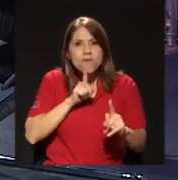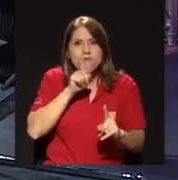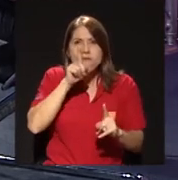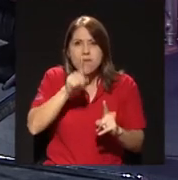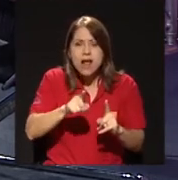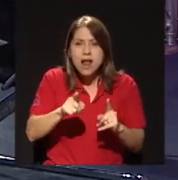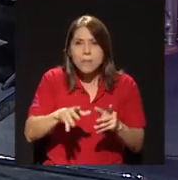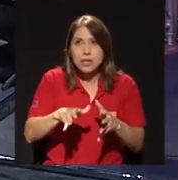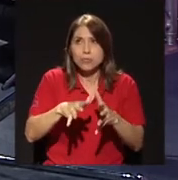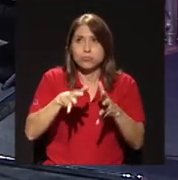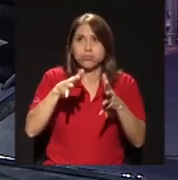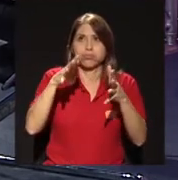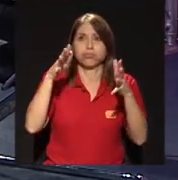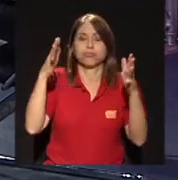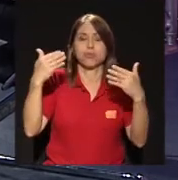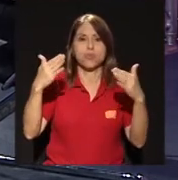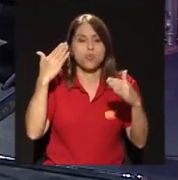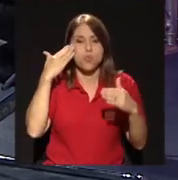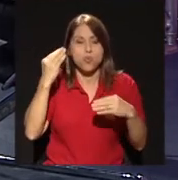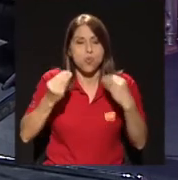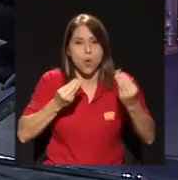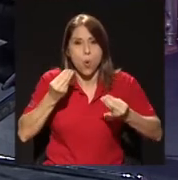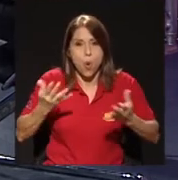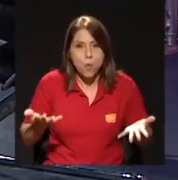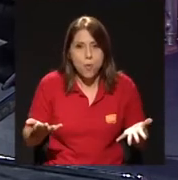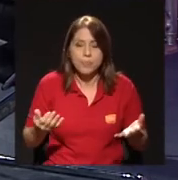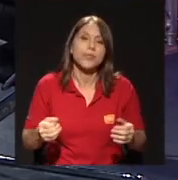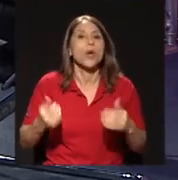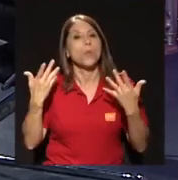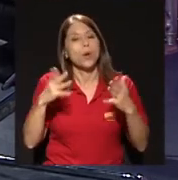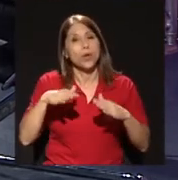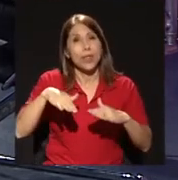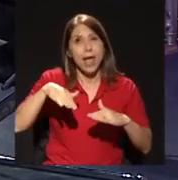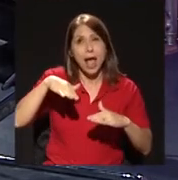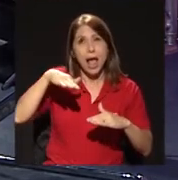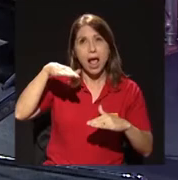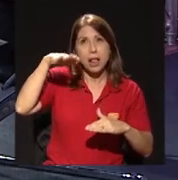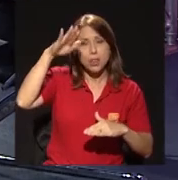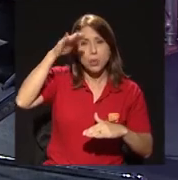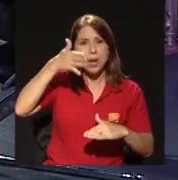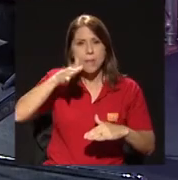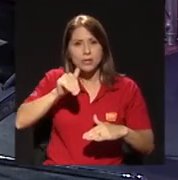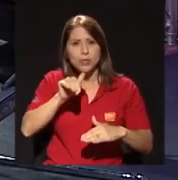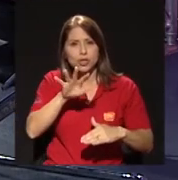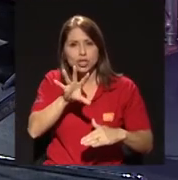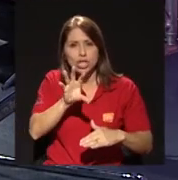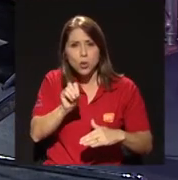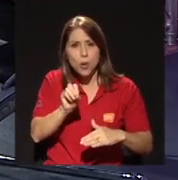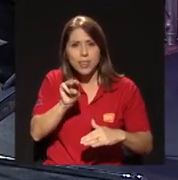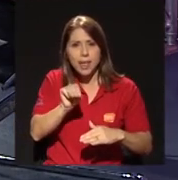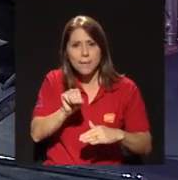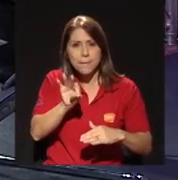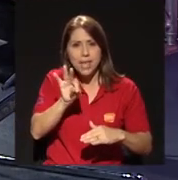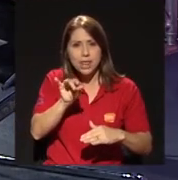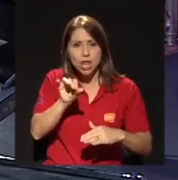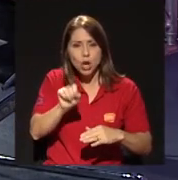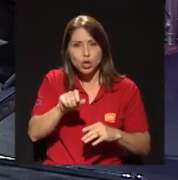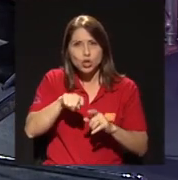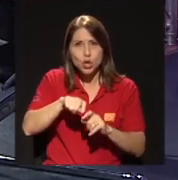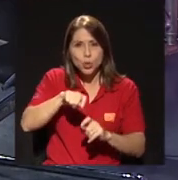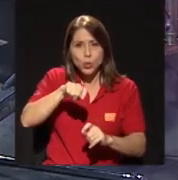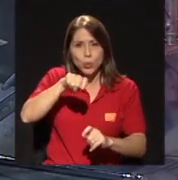tamaño de las grúas. Sí, pues podemos decir que de altura tienen más o menos 50 metros de alto,